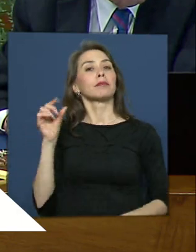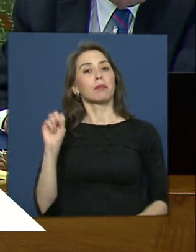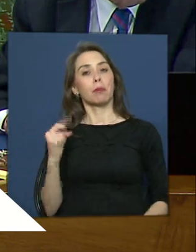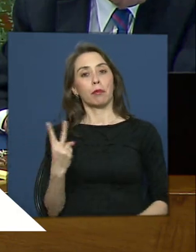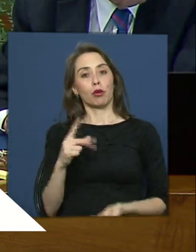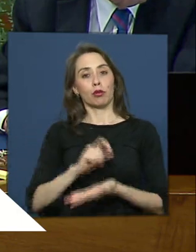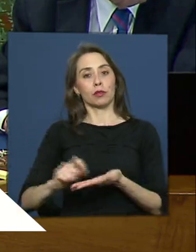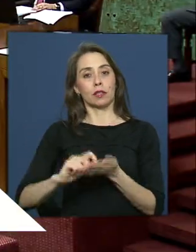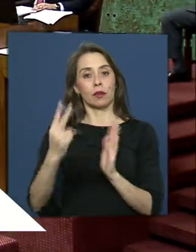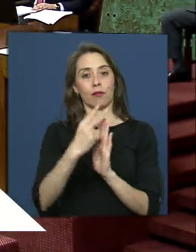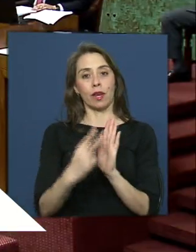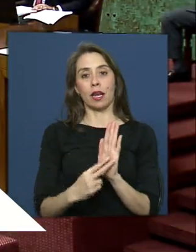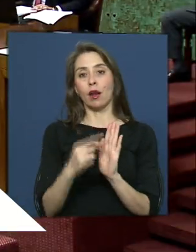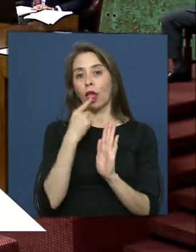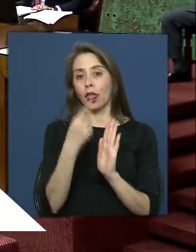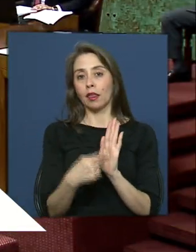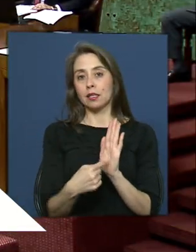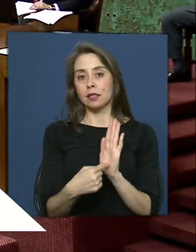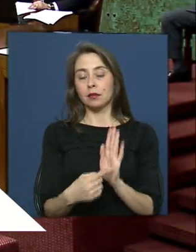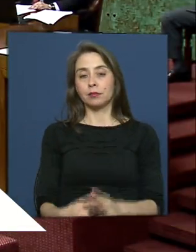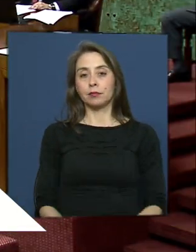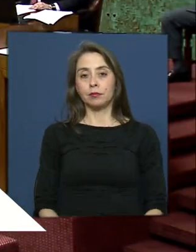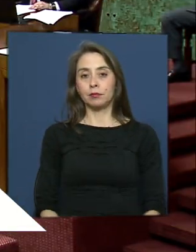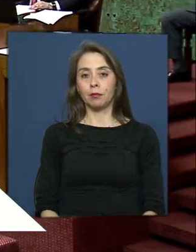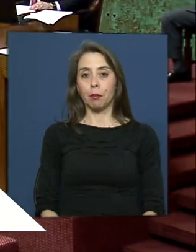parte dispositiva.